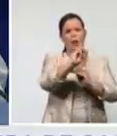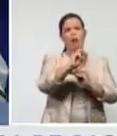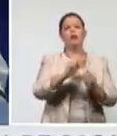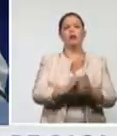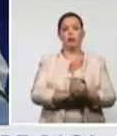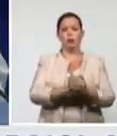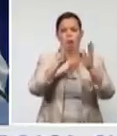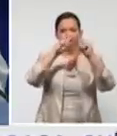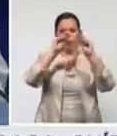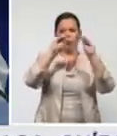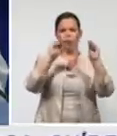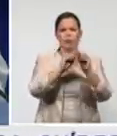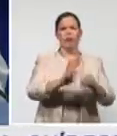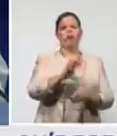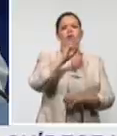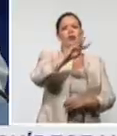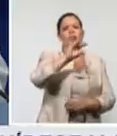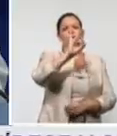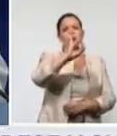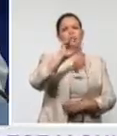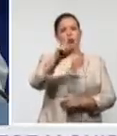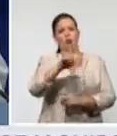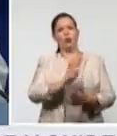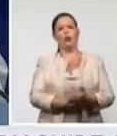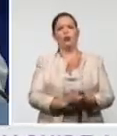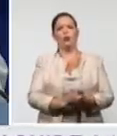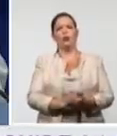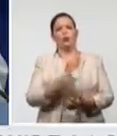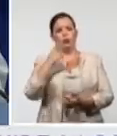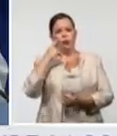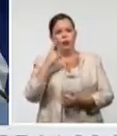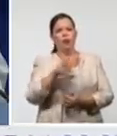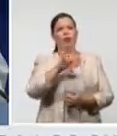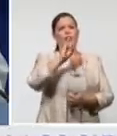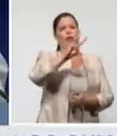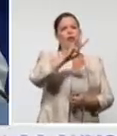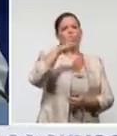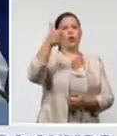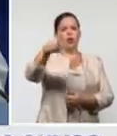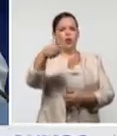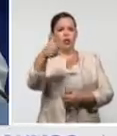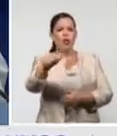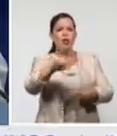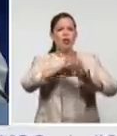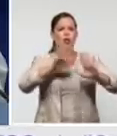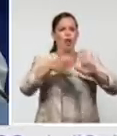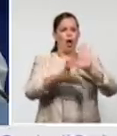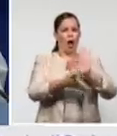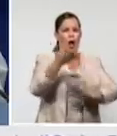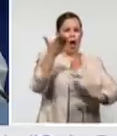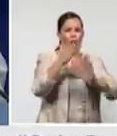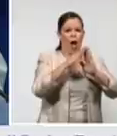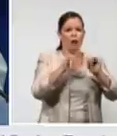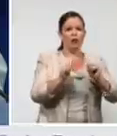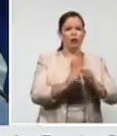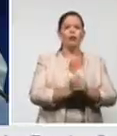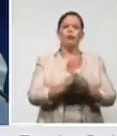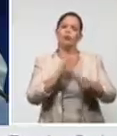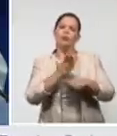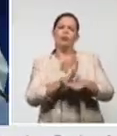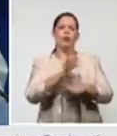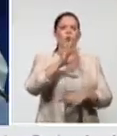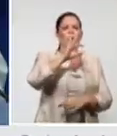371, de los cuales 310 ya están de alta, el